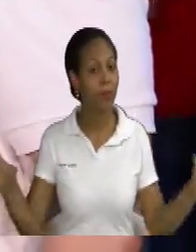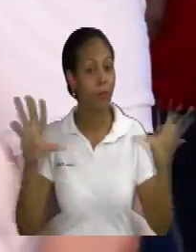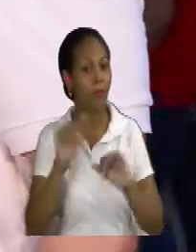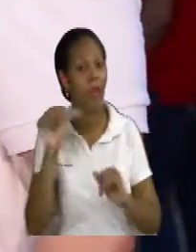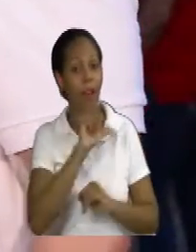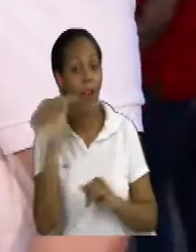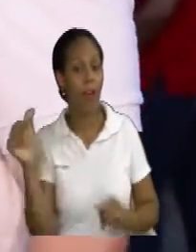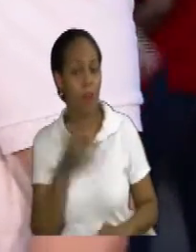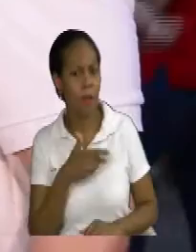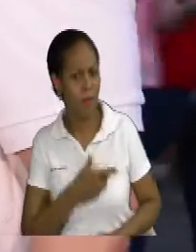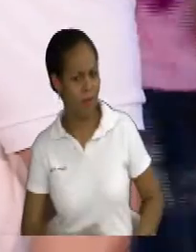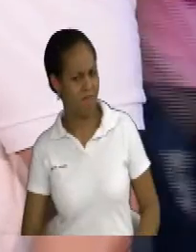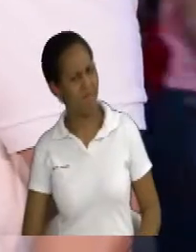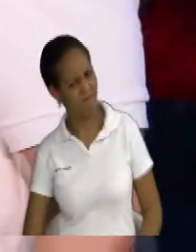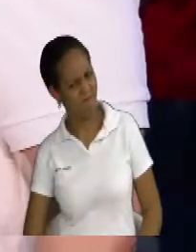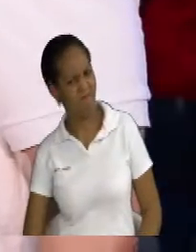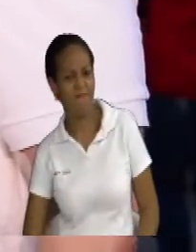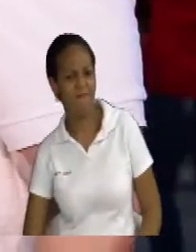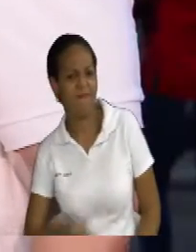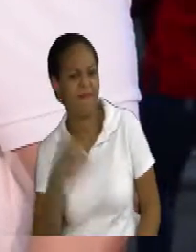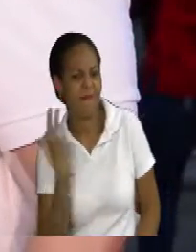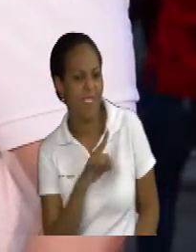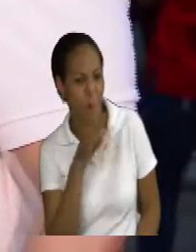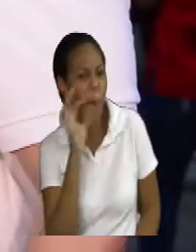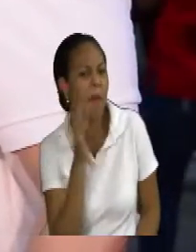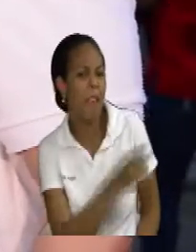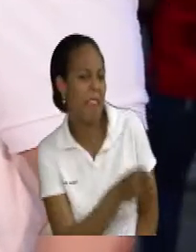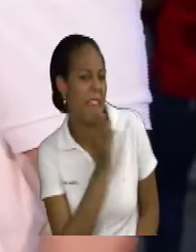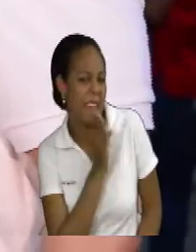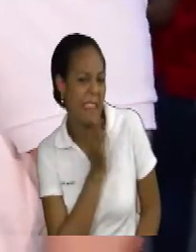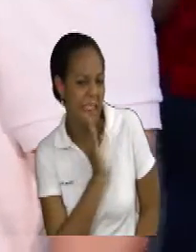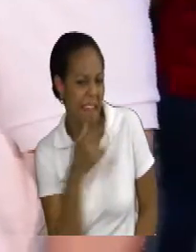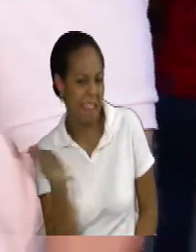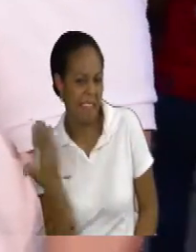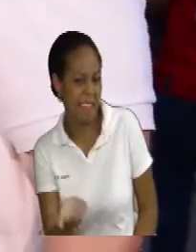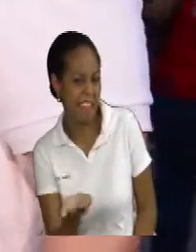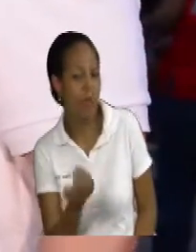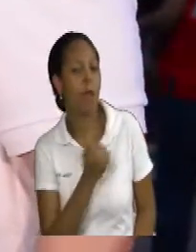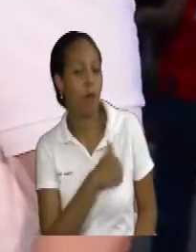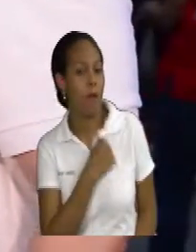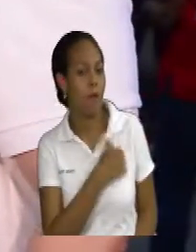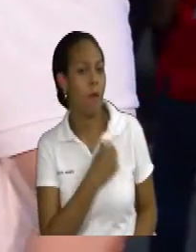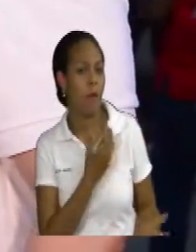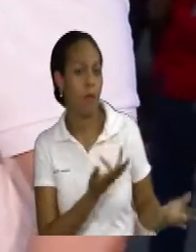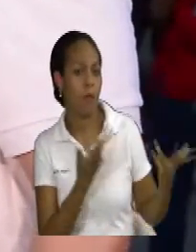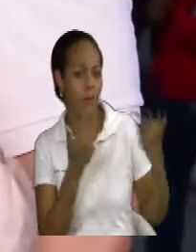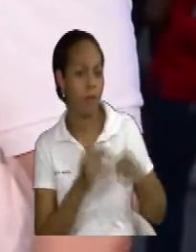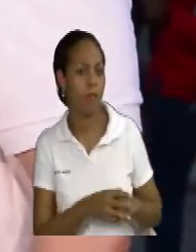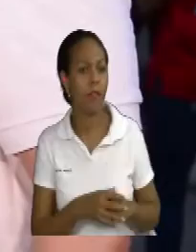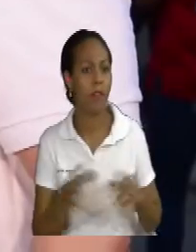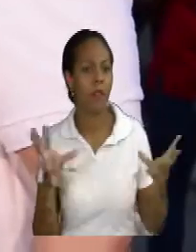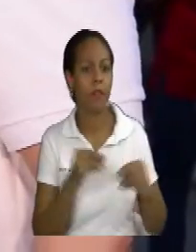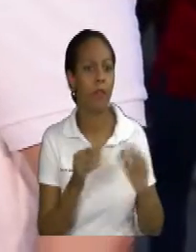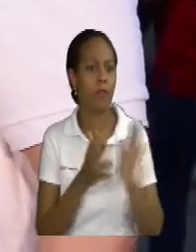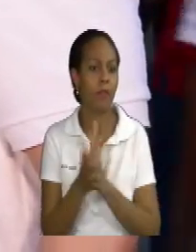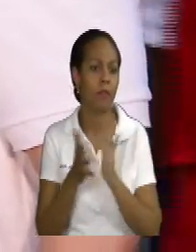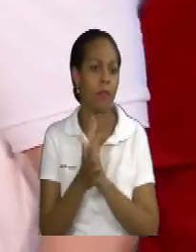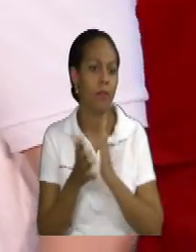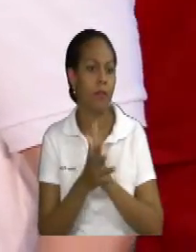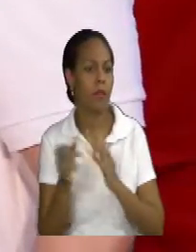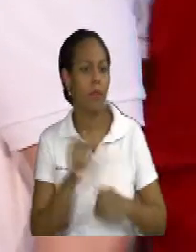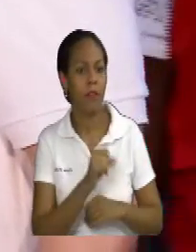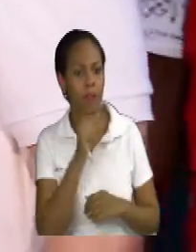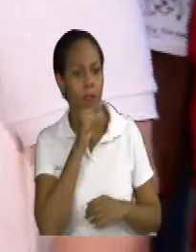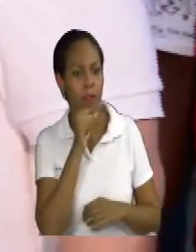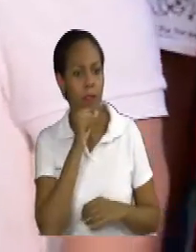estarse preguntando, bueno, pero ¿este hombre quién es? Cuéntenos un poco acerca de él. Digámosle a toda Barranca Bermeja, a quienes nos